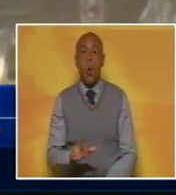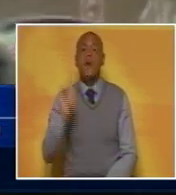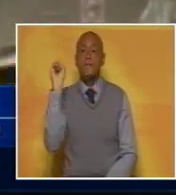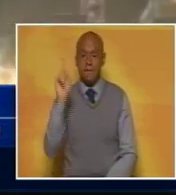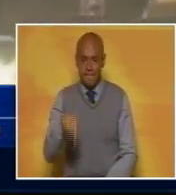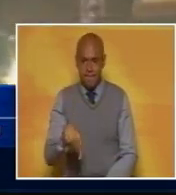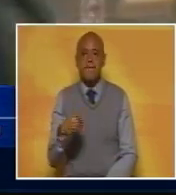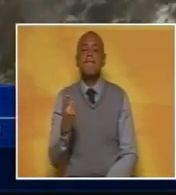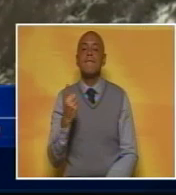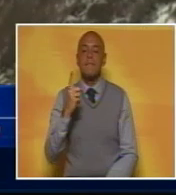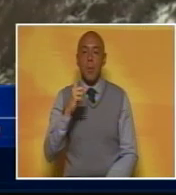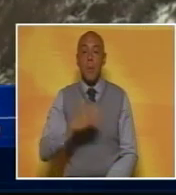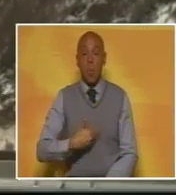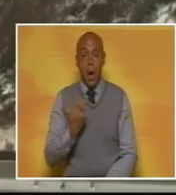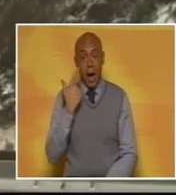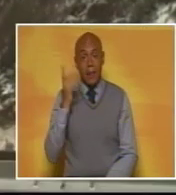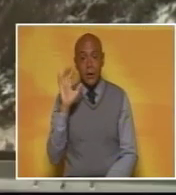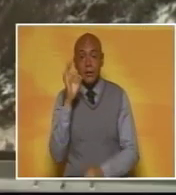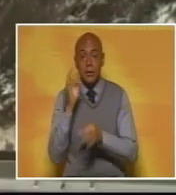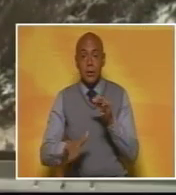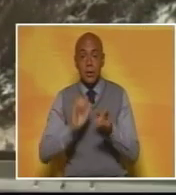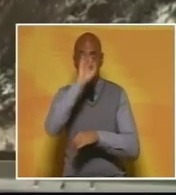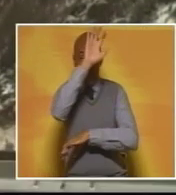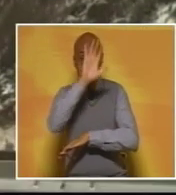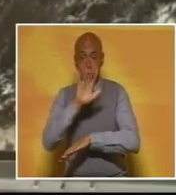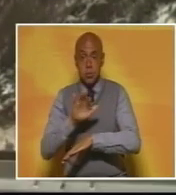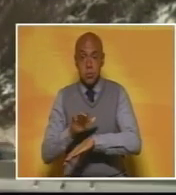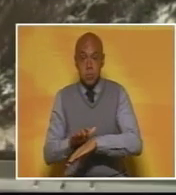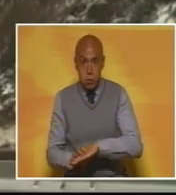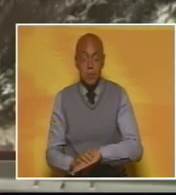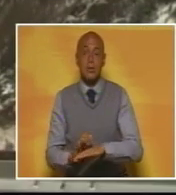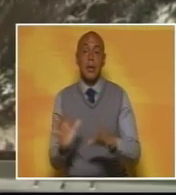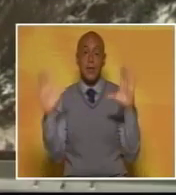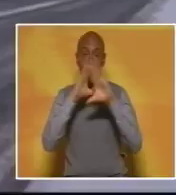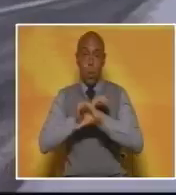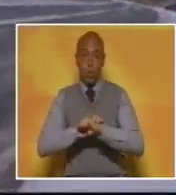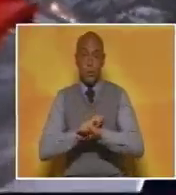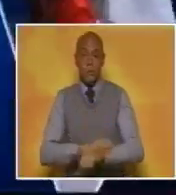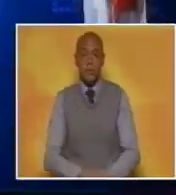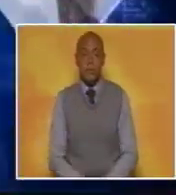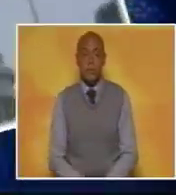también podría estar cubierta de nieve para la noche de Halloween.